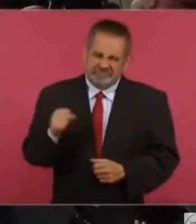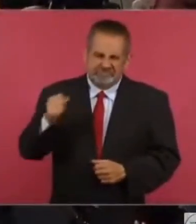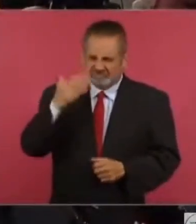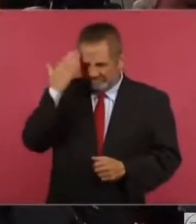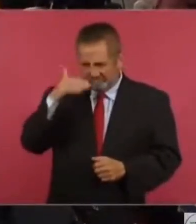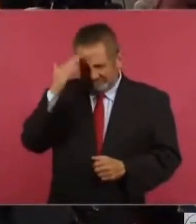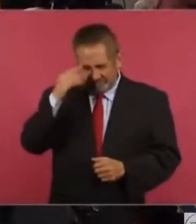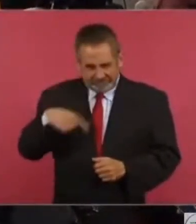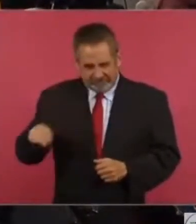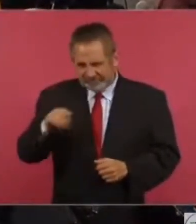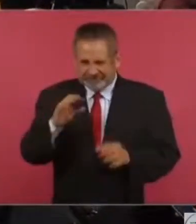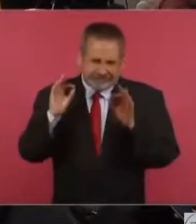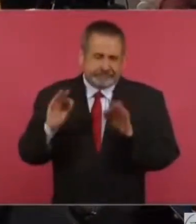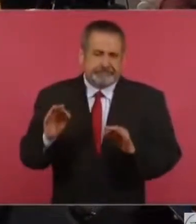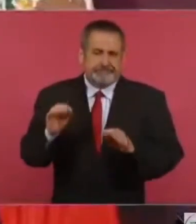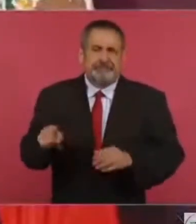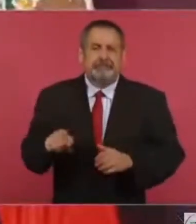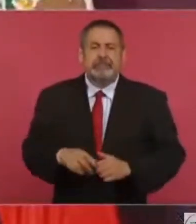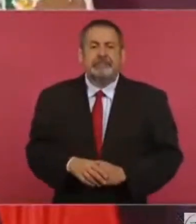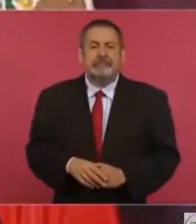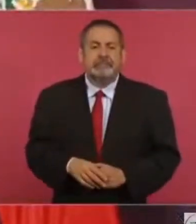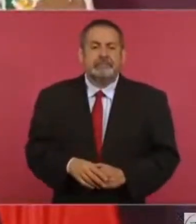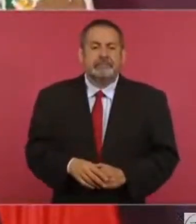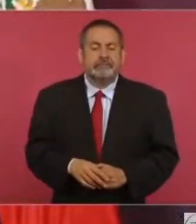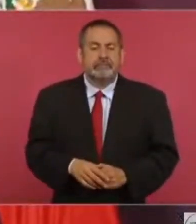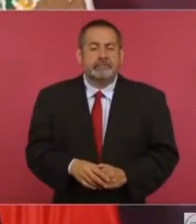extraordinarios, ejemplares.